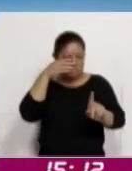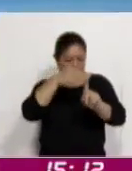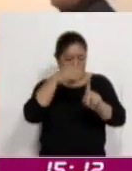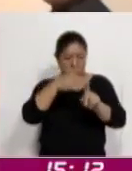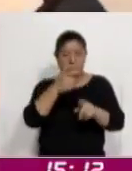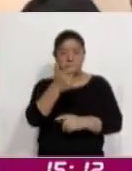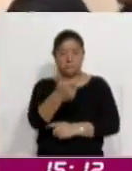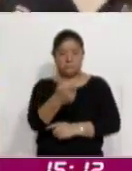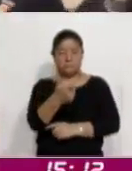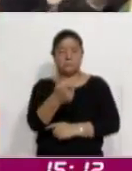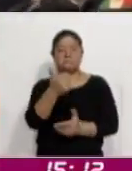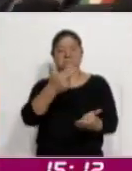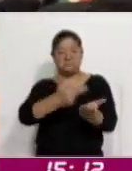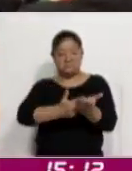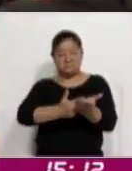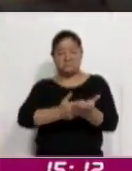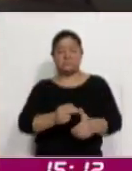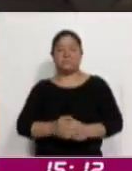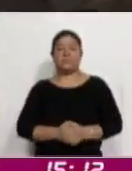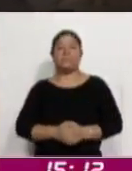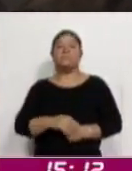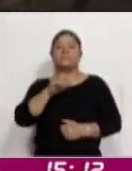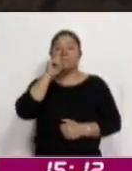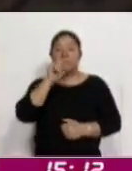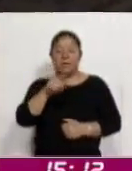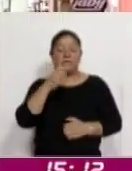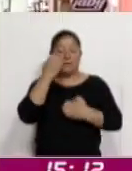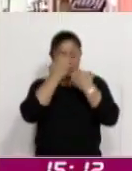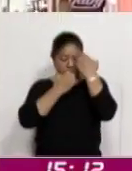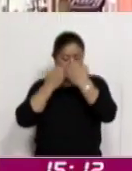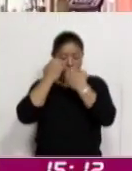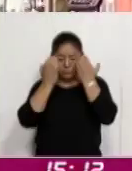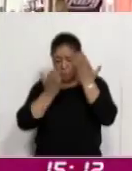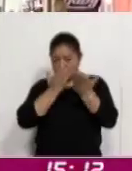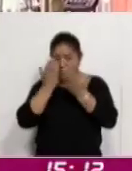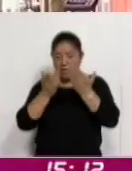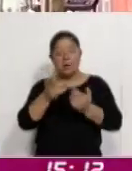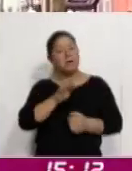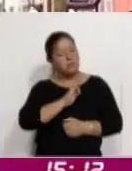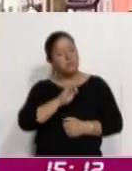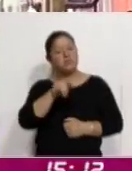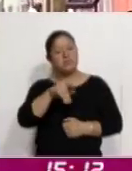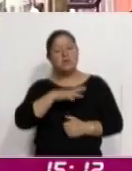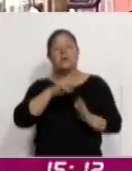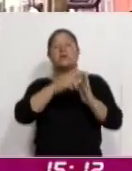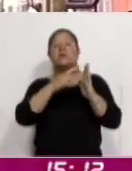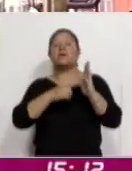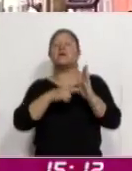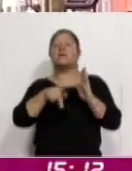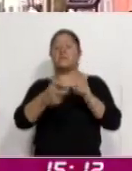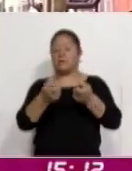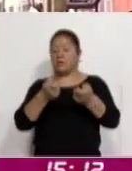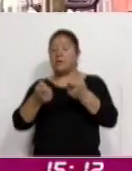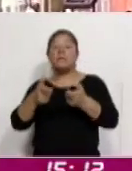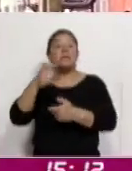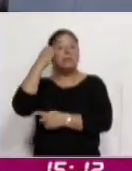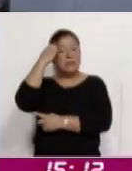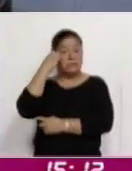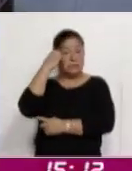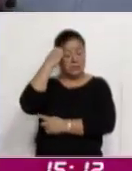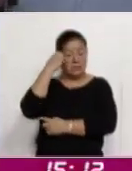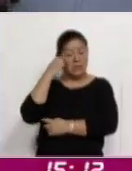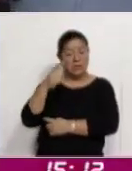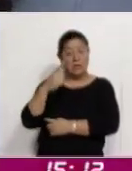los montos de las infracciones. Asimismo, se estudiará la posibilidad de modificar el reglamento de estacionamientos